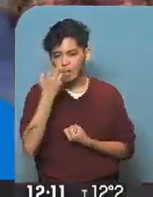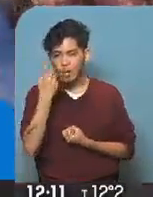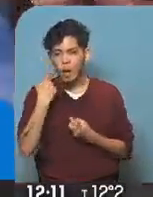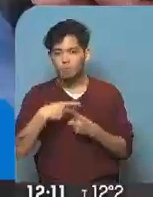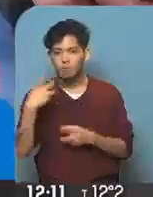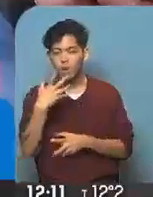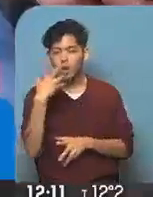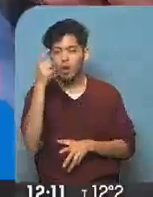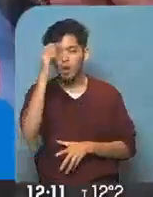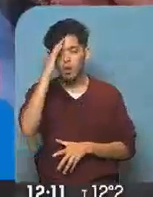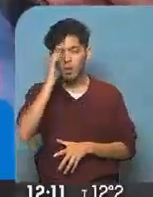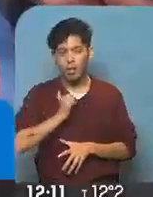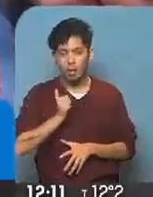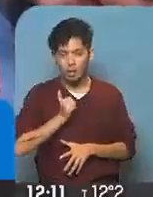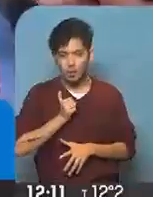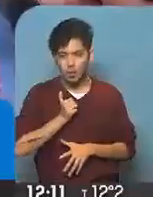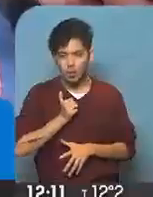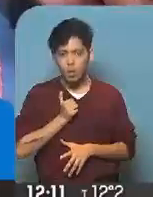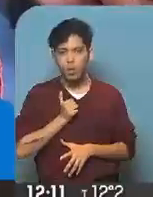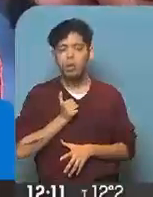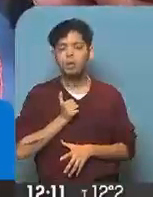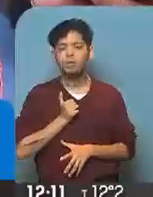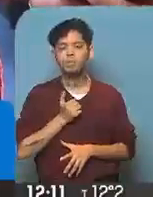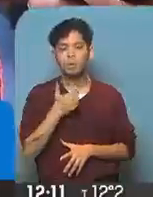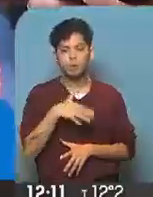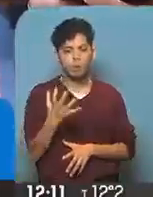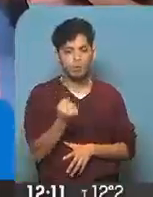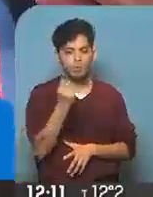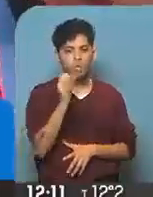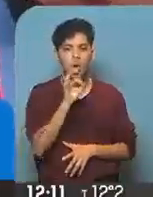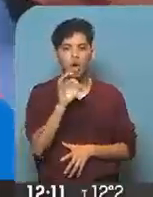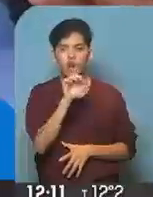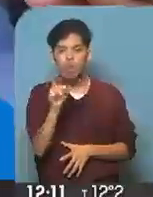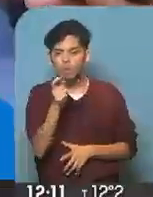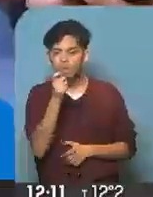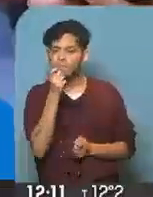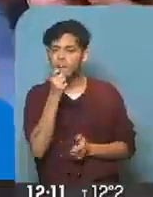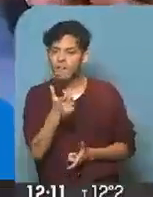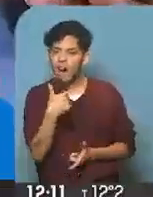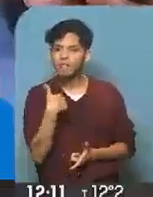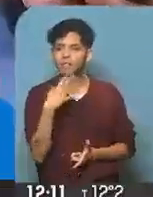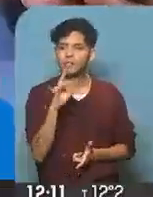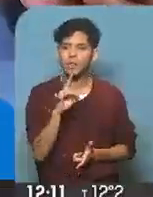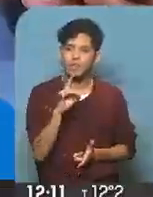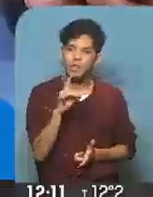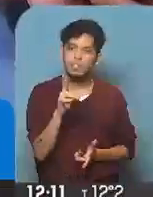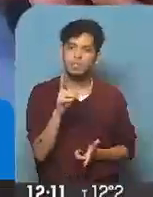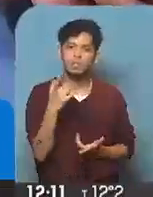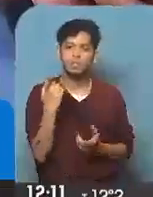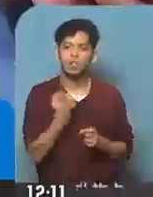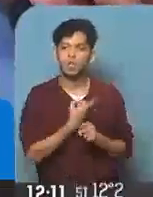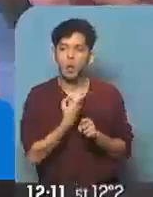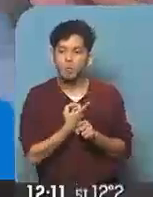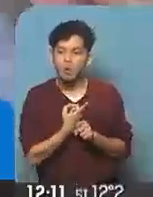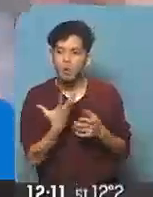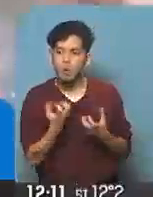la encontraré o no. ¿Va a ser más fácil? ¿Va a ser más difícil? ¿No se va a poder